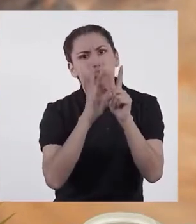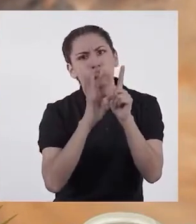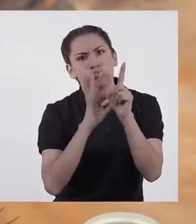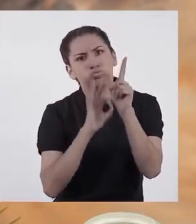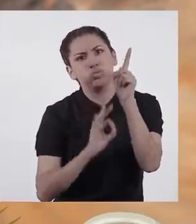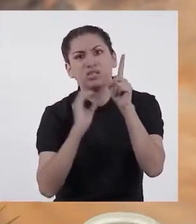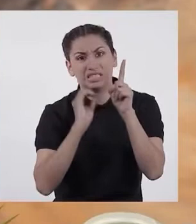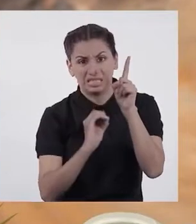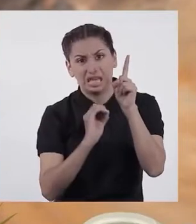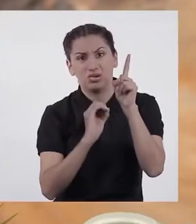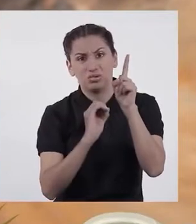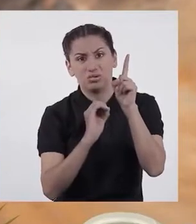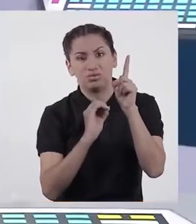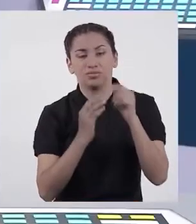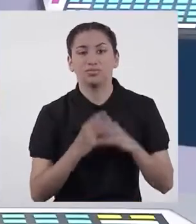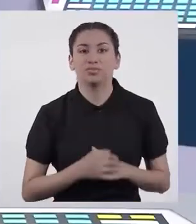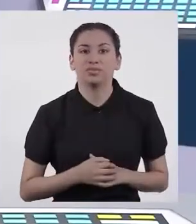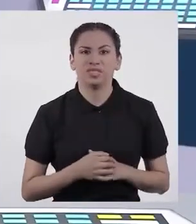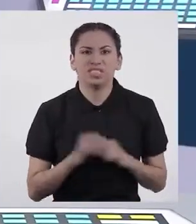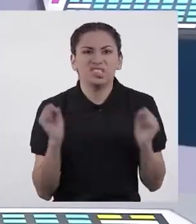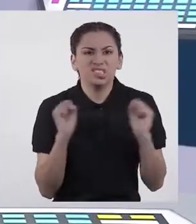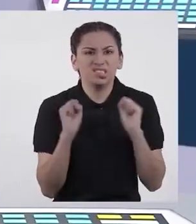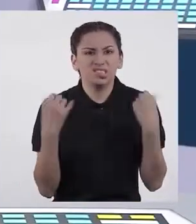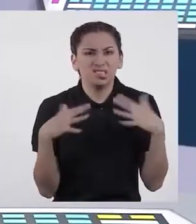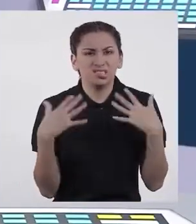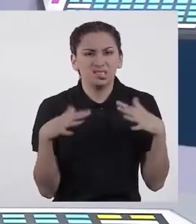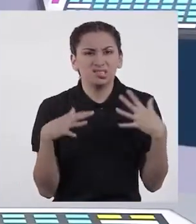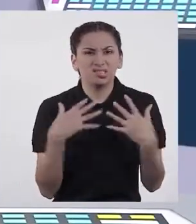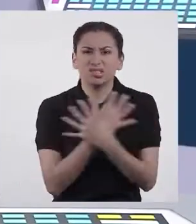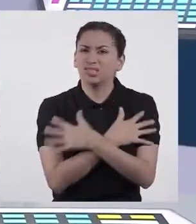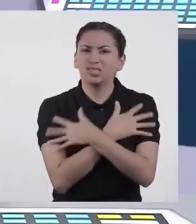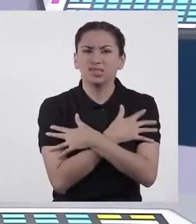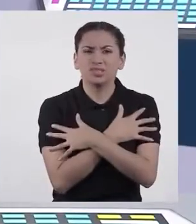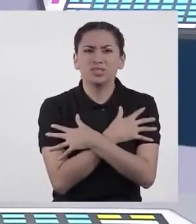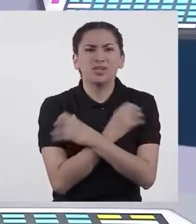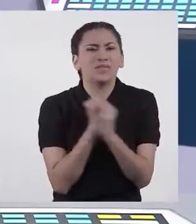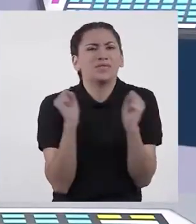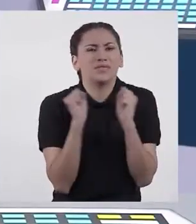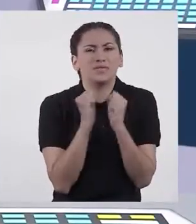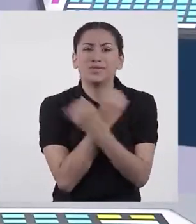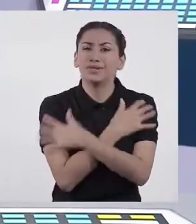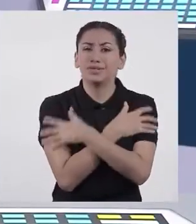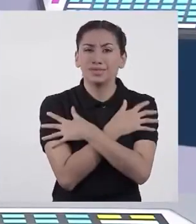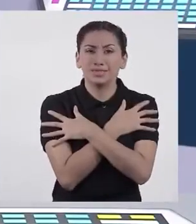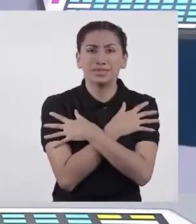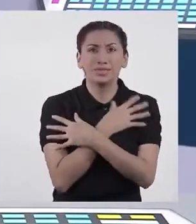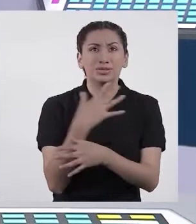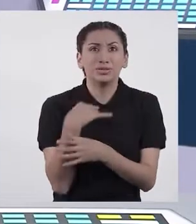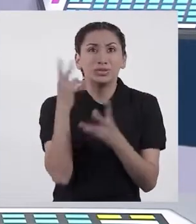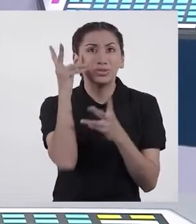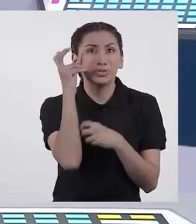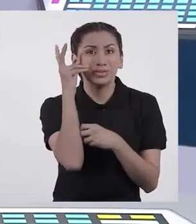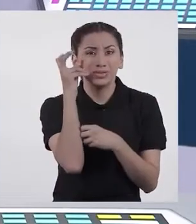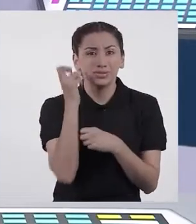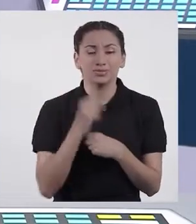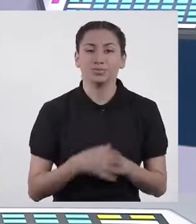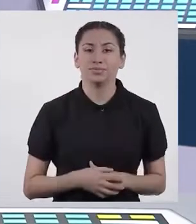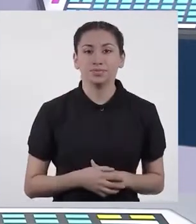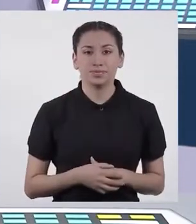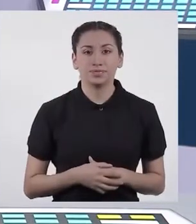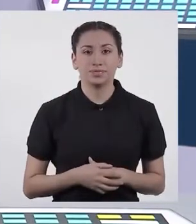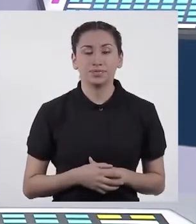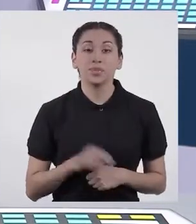los 0 grados. ¡Uy! ¡Qué frío me da solo de